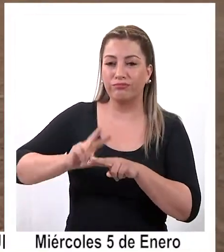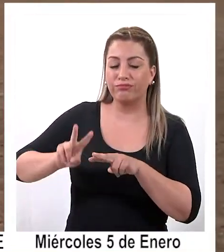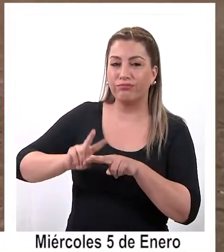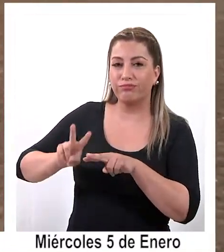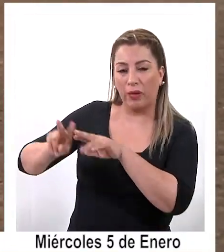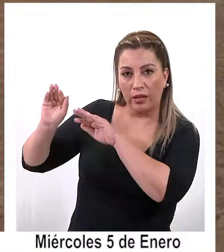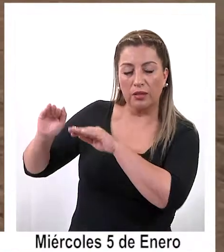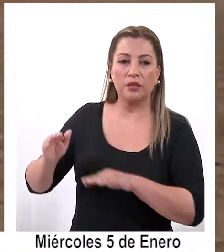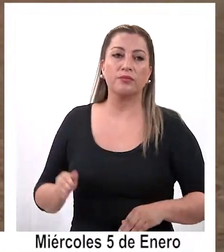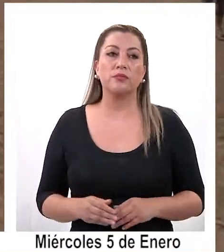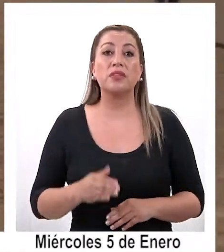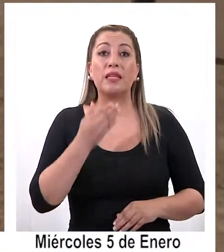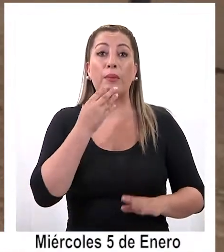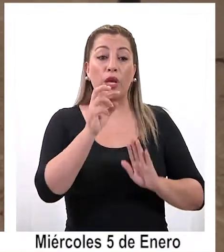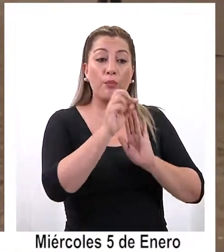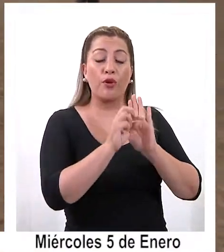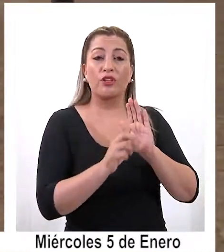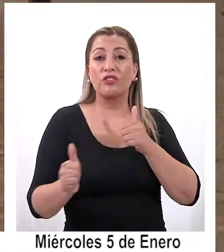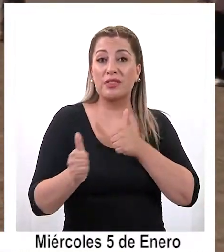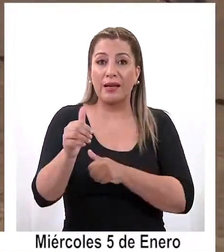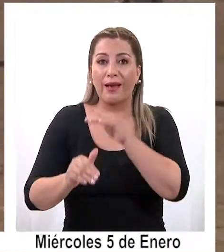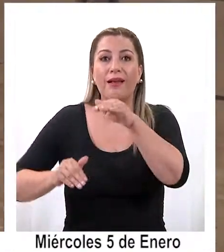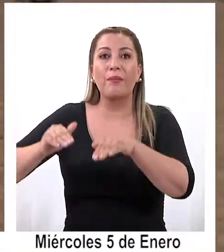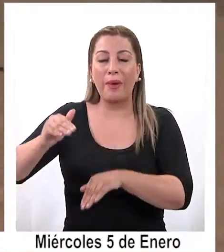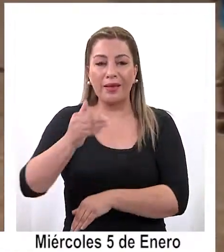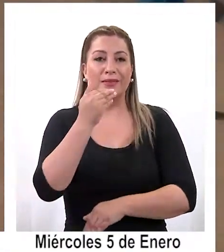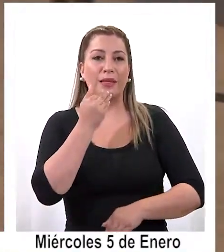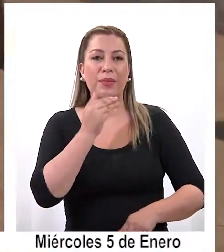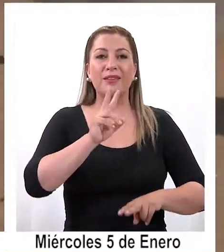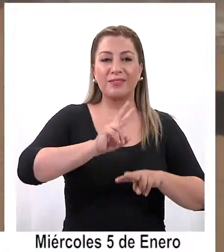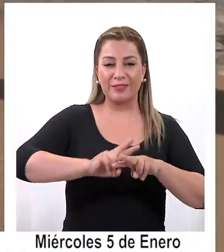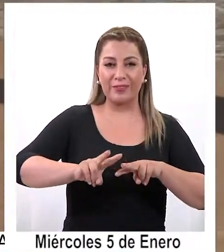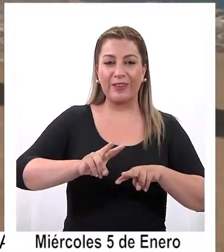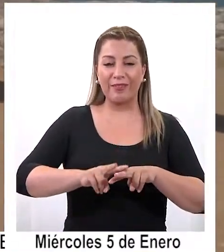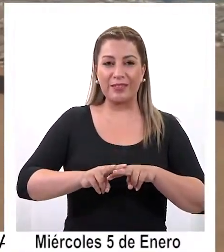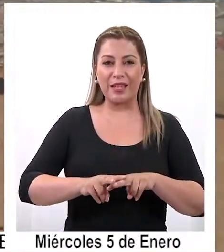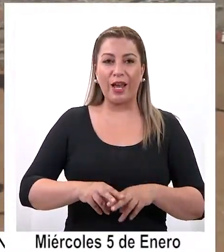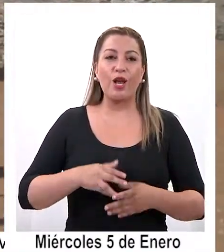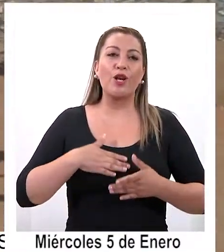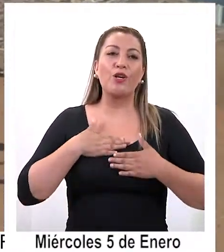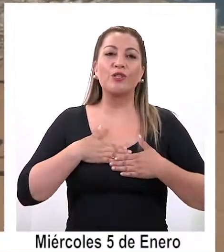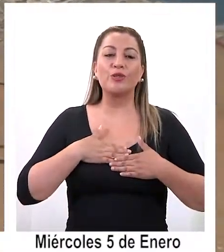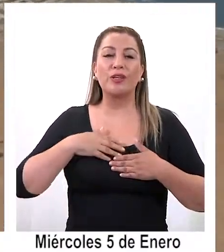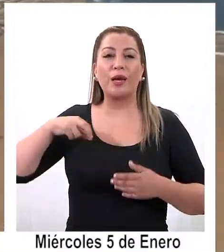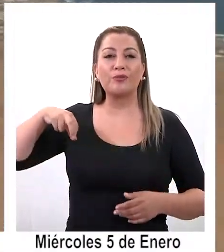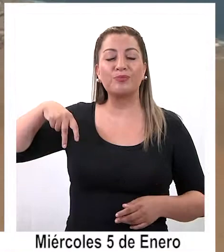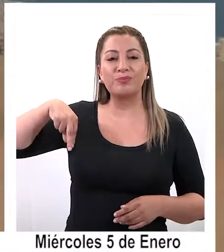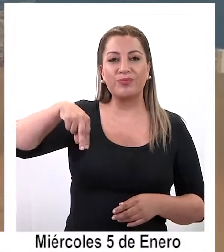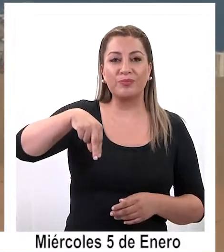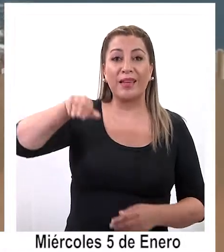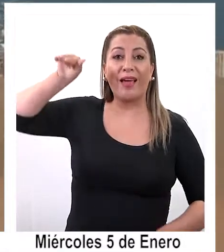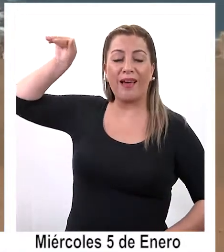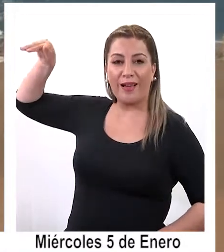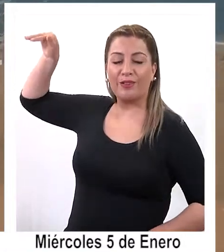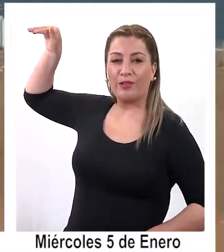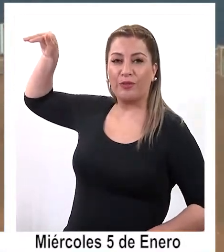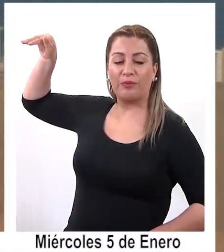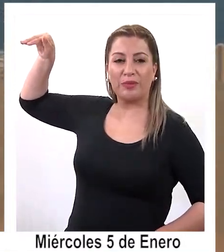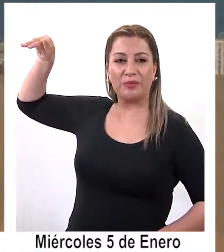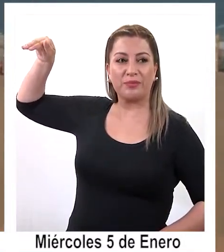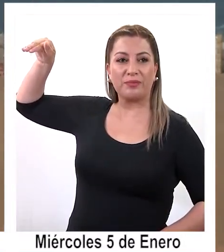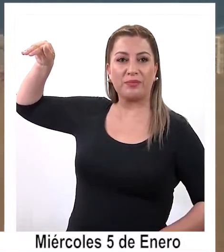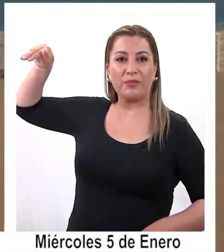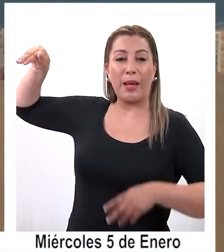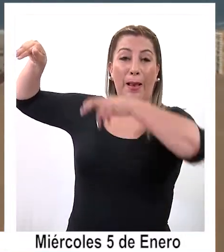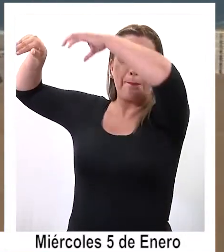Junto con este proyecto en el borde costero, también se instalará la anhelada pasarela que conecta en alto auspicio al